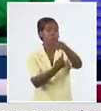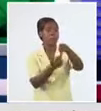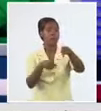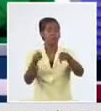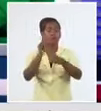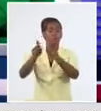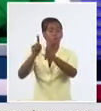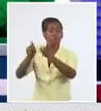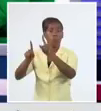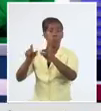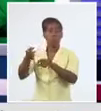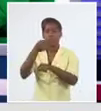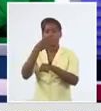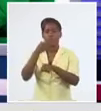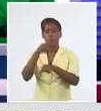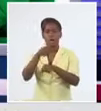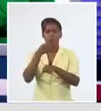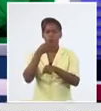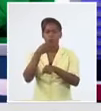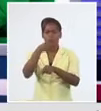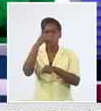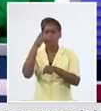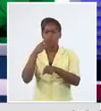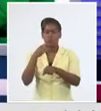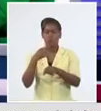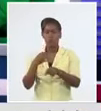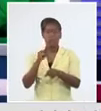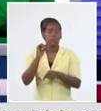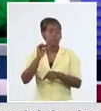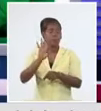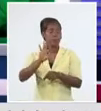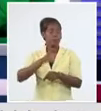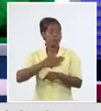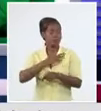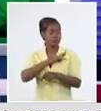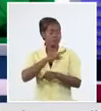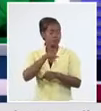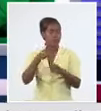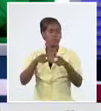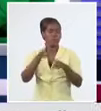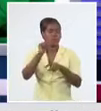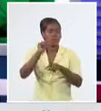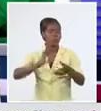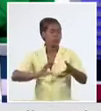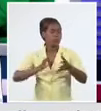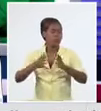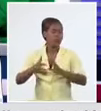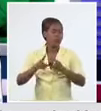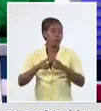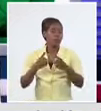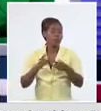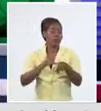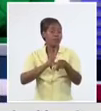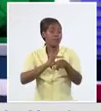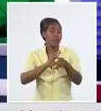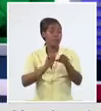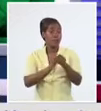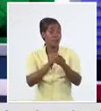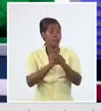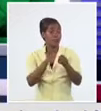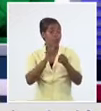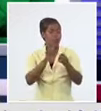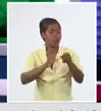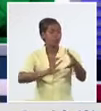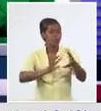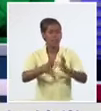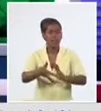tema complejo también. Yo a veces que digo, bueno, siempre respondo de la misma manera, es un tema complejo. Es que la COVID es un tema complejo, o sea, claro, que todas